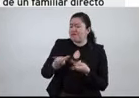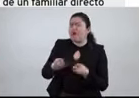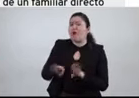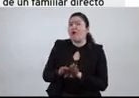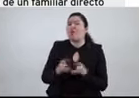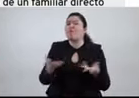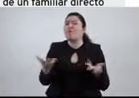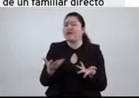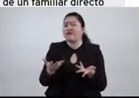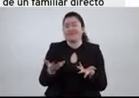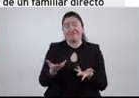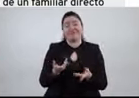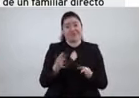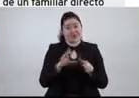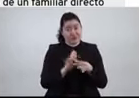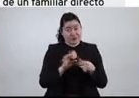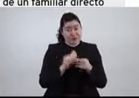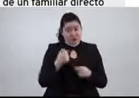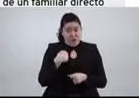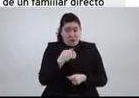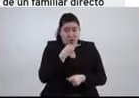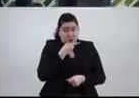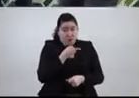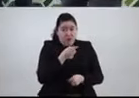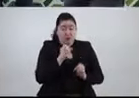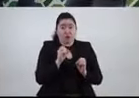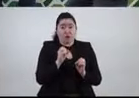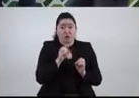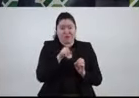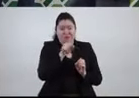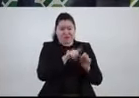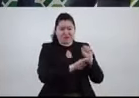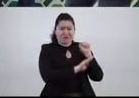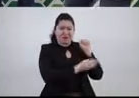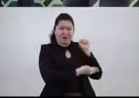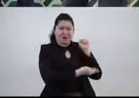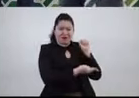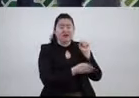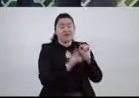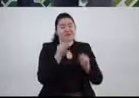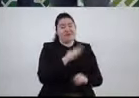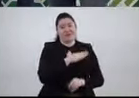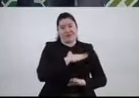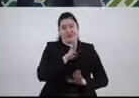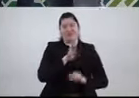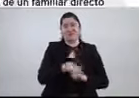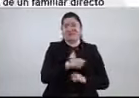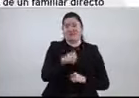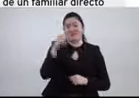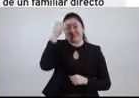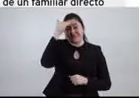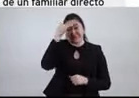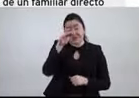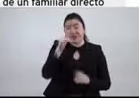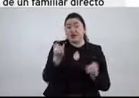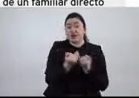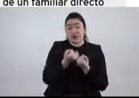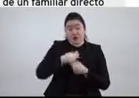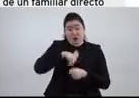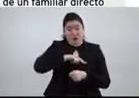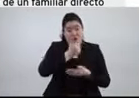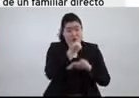lo comenta Clark, ¿quieres que lo comente? No sé si lo de embarazadas va ahí. Sí, bueno, pues ya saben, hay que registrarnos